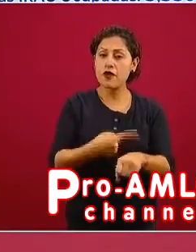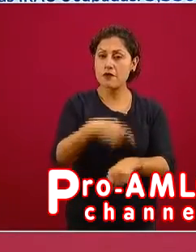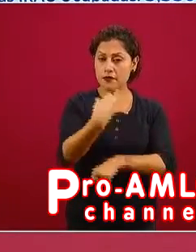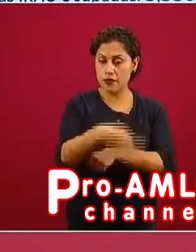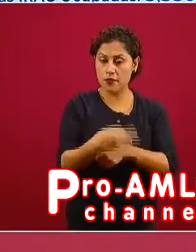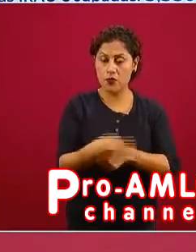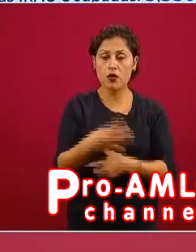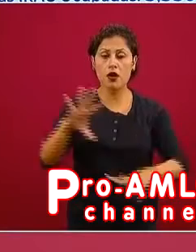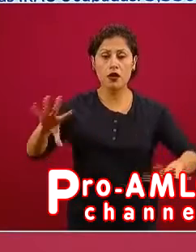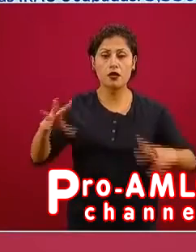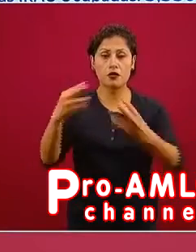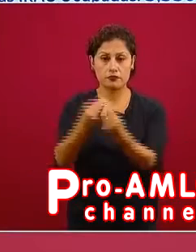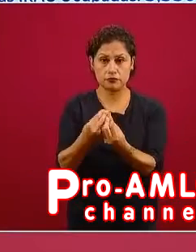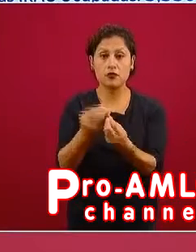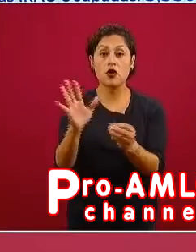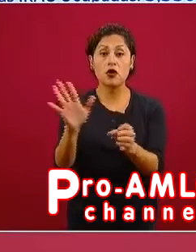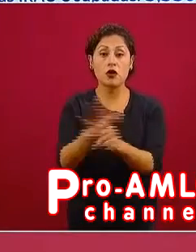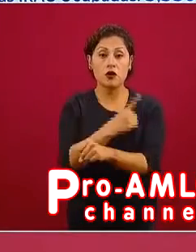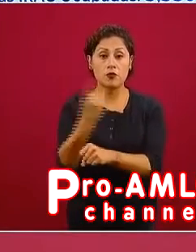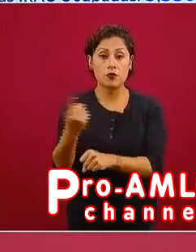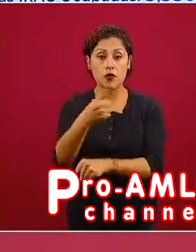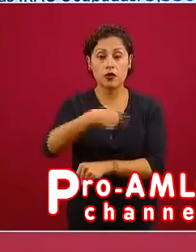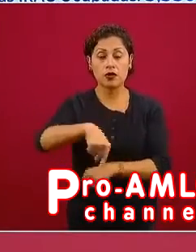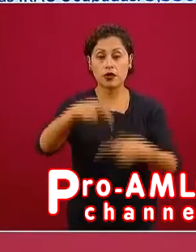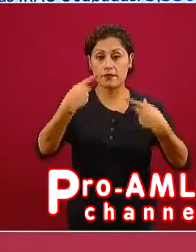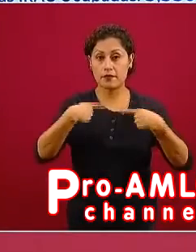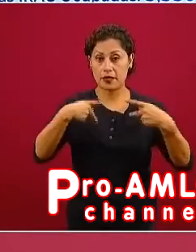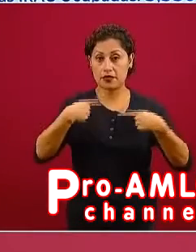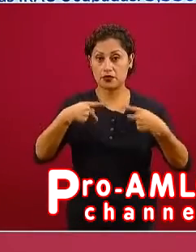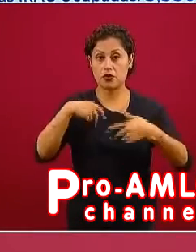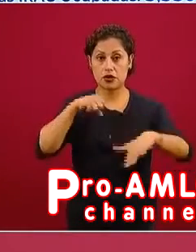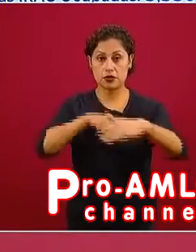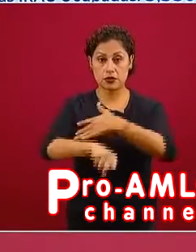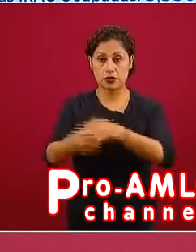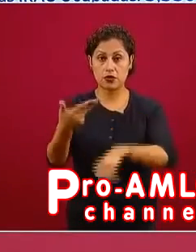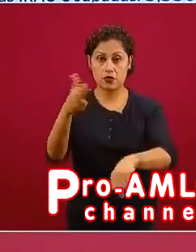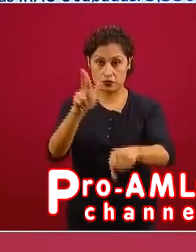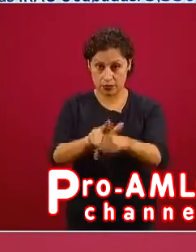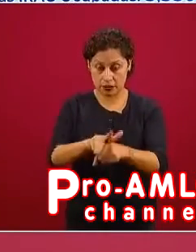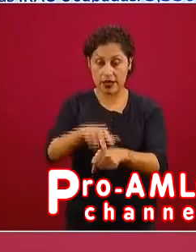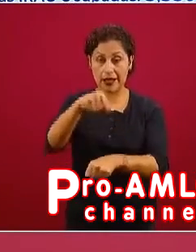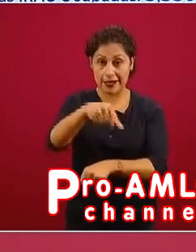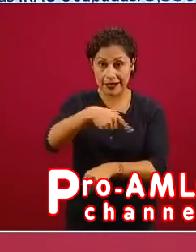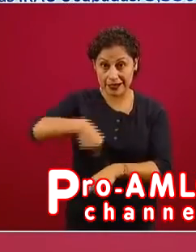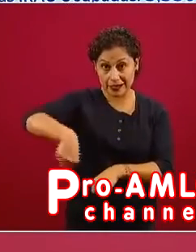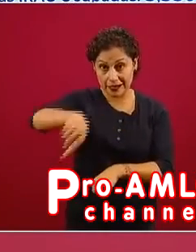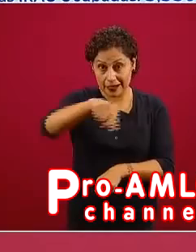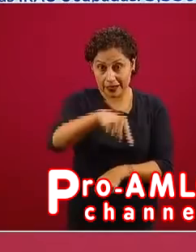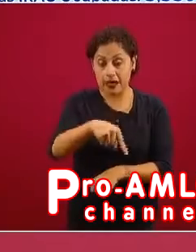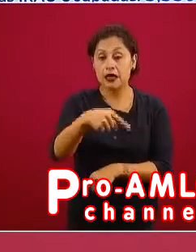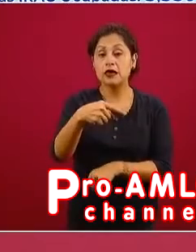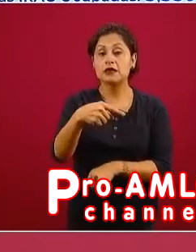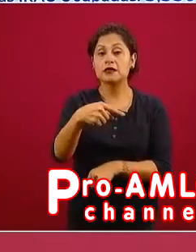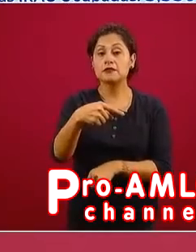el 5% de las personas que se hospitalizan, más bien el 5% de las personas enfermas de COVID,